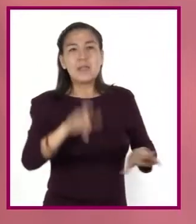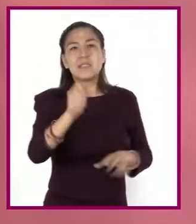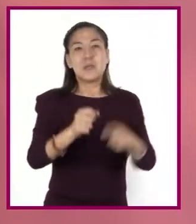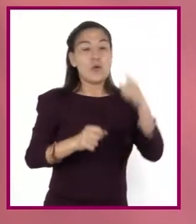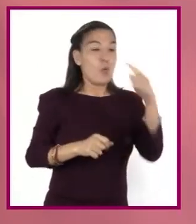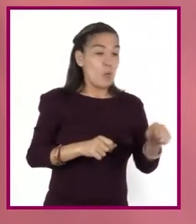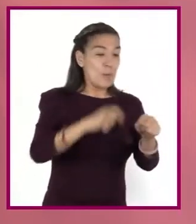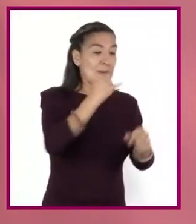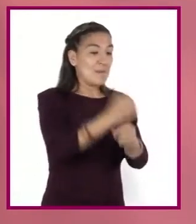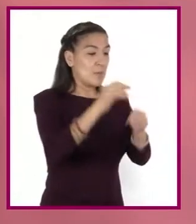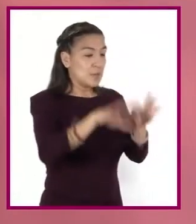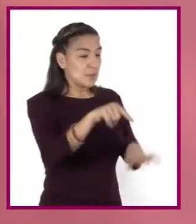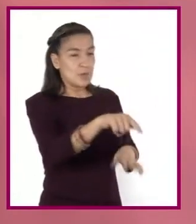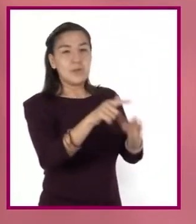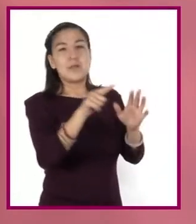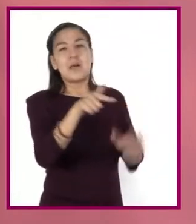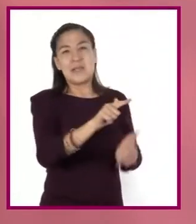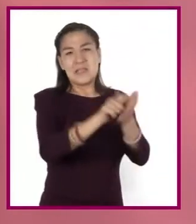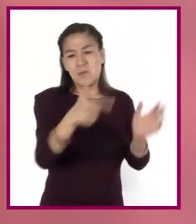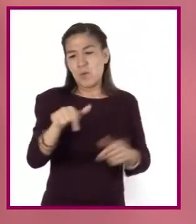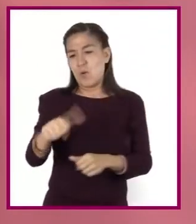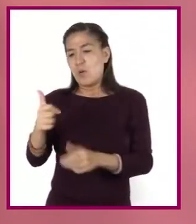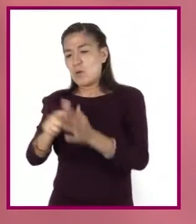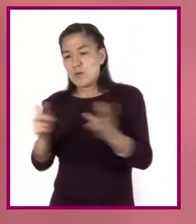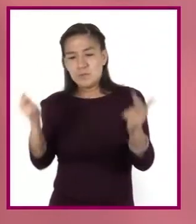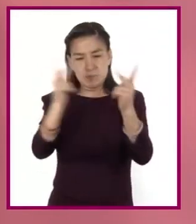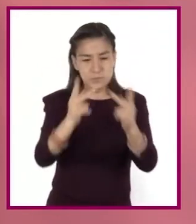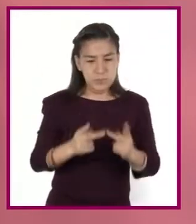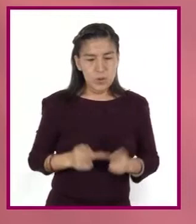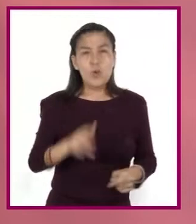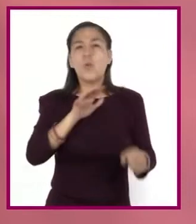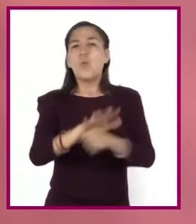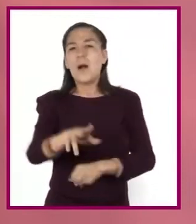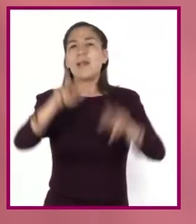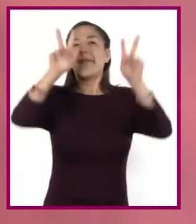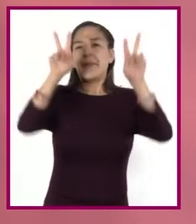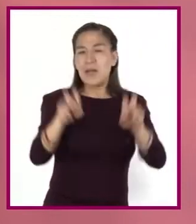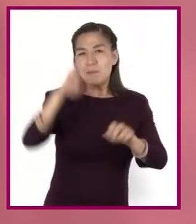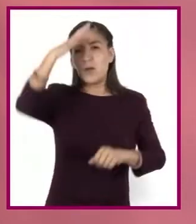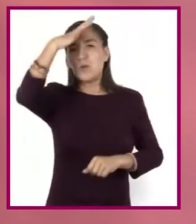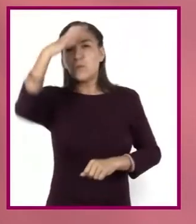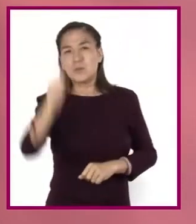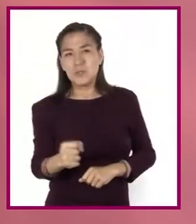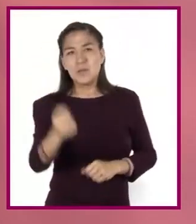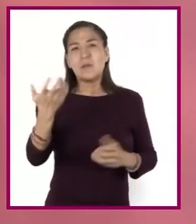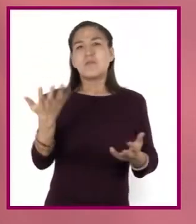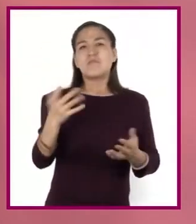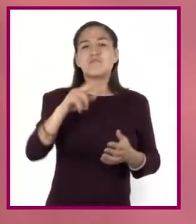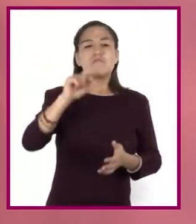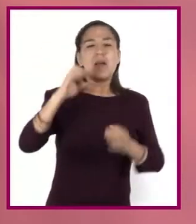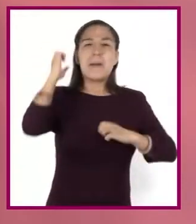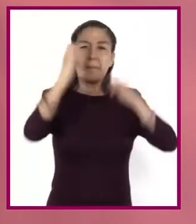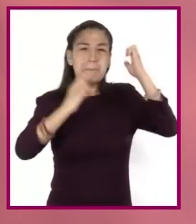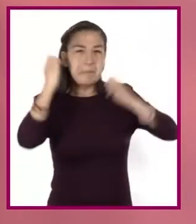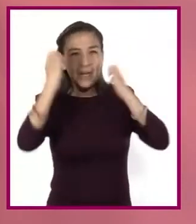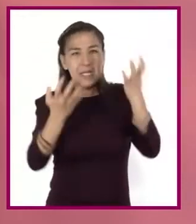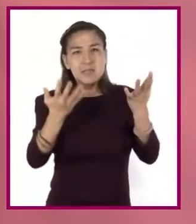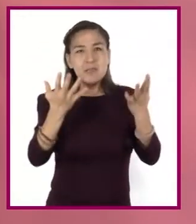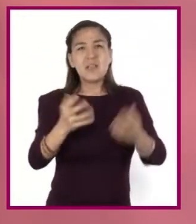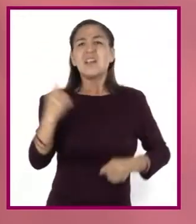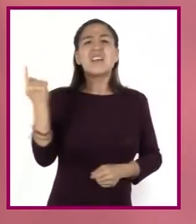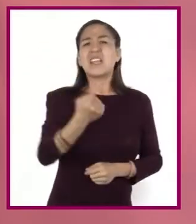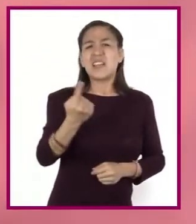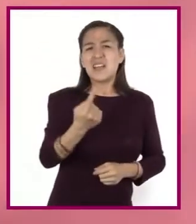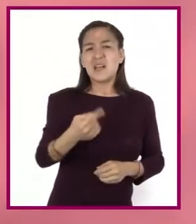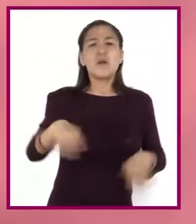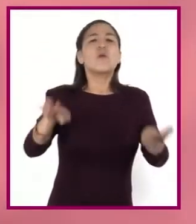textos. ¿Qué categorías se tomar en cuenta? Temas, conceptos, eventos, es decir, el qué